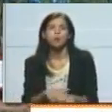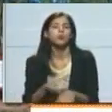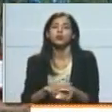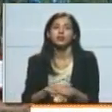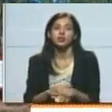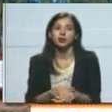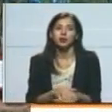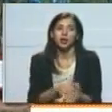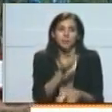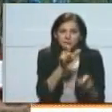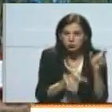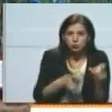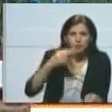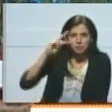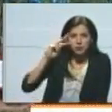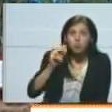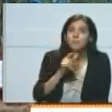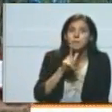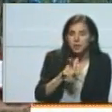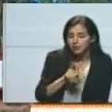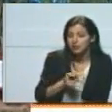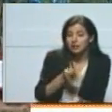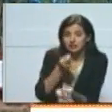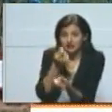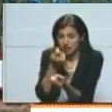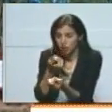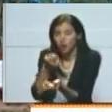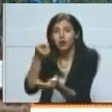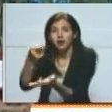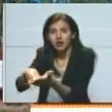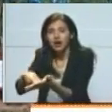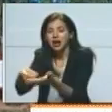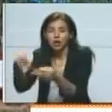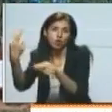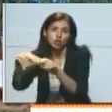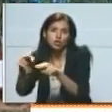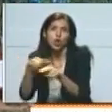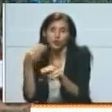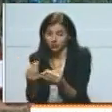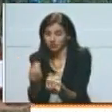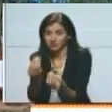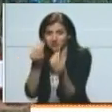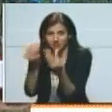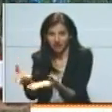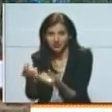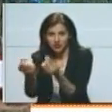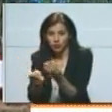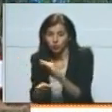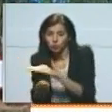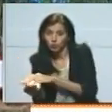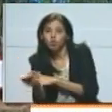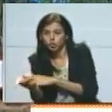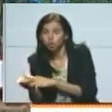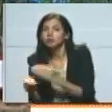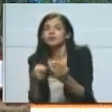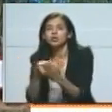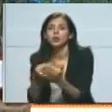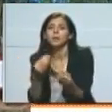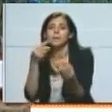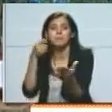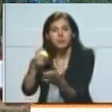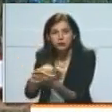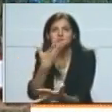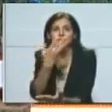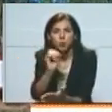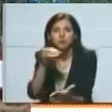a los niños y se los llevan. Se los llevan. Y les ofrecen 50 mil bolívares y les ofrecen 20